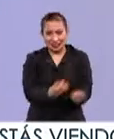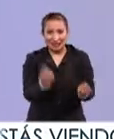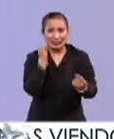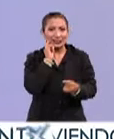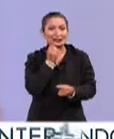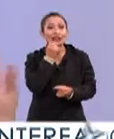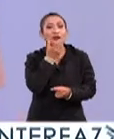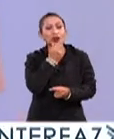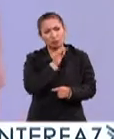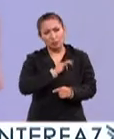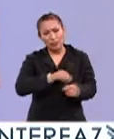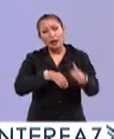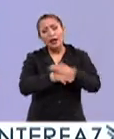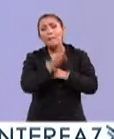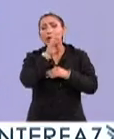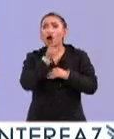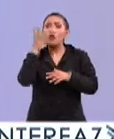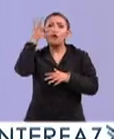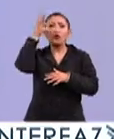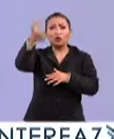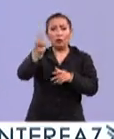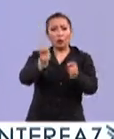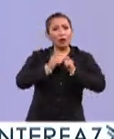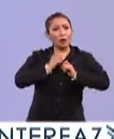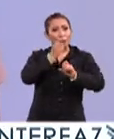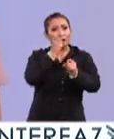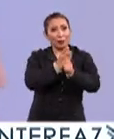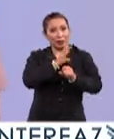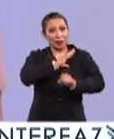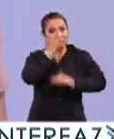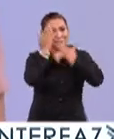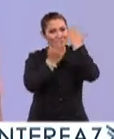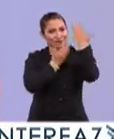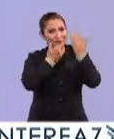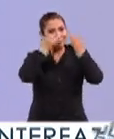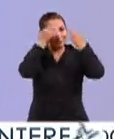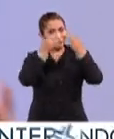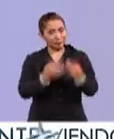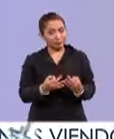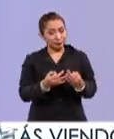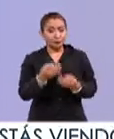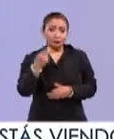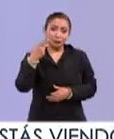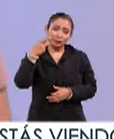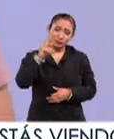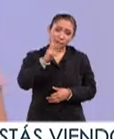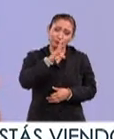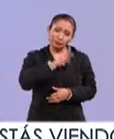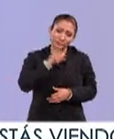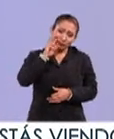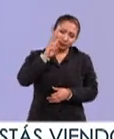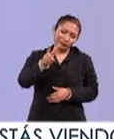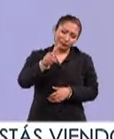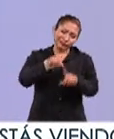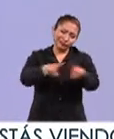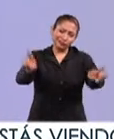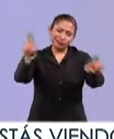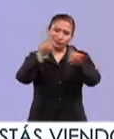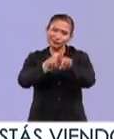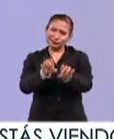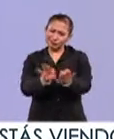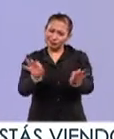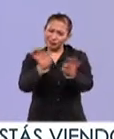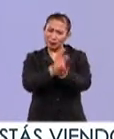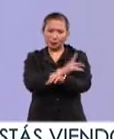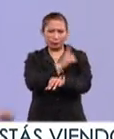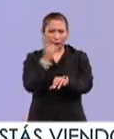niñas pueden acceder a mejores oportunidades cuando se tiene mejor educación. Sin embargo, existen diferencias